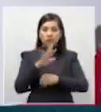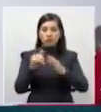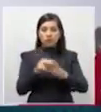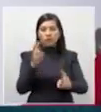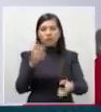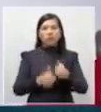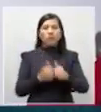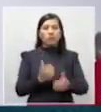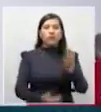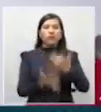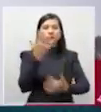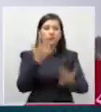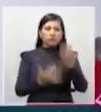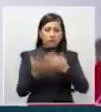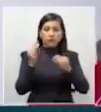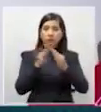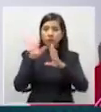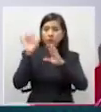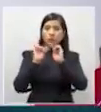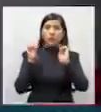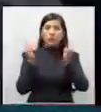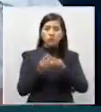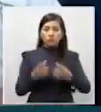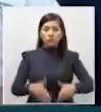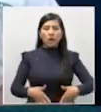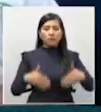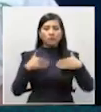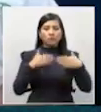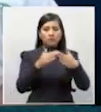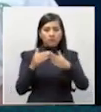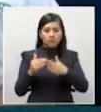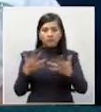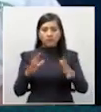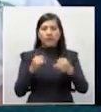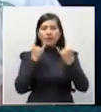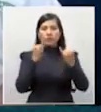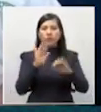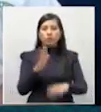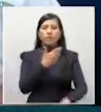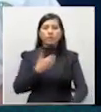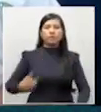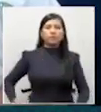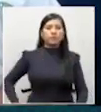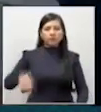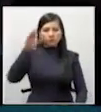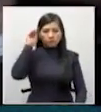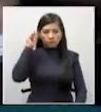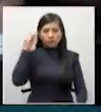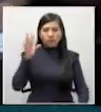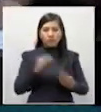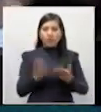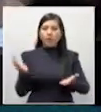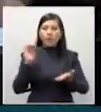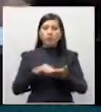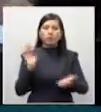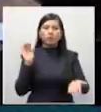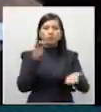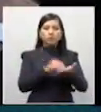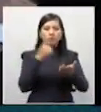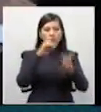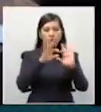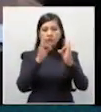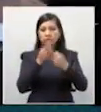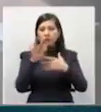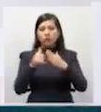El Ejecutivo Nacional de la Agencia Nacional de Vivienda informó que el presidente Luis Arce instruyó de poner viviendas a las familias afectadas por los